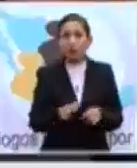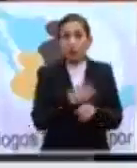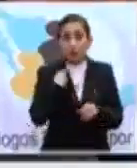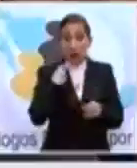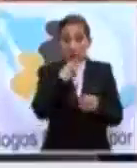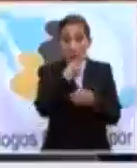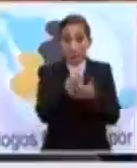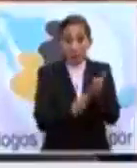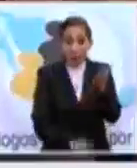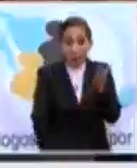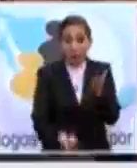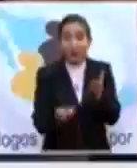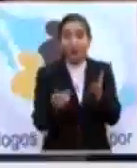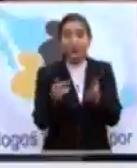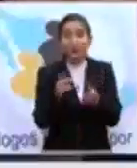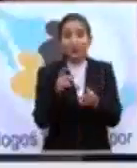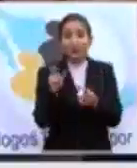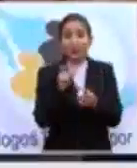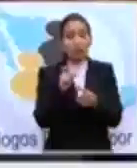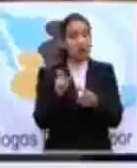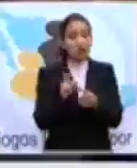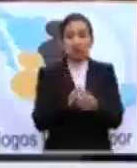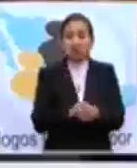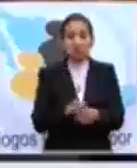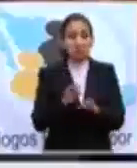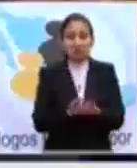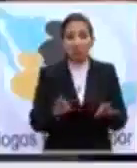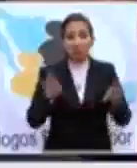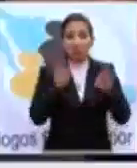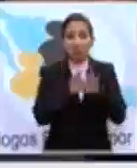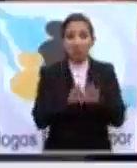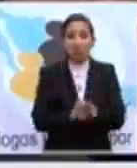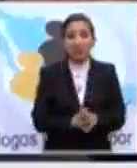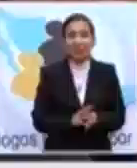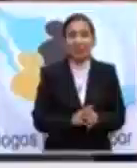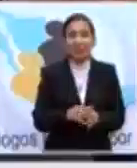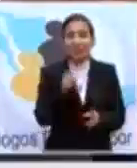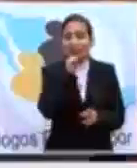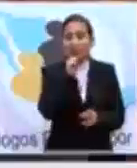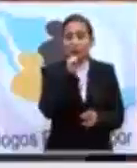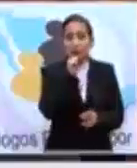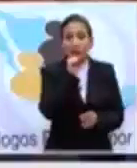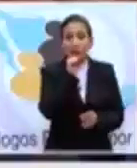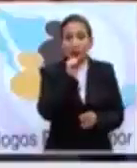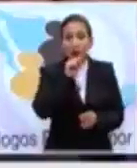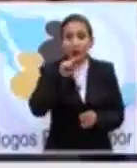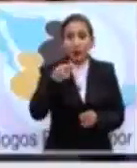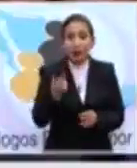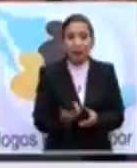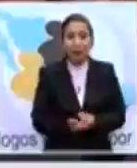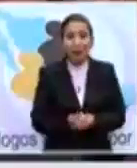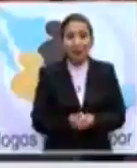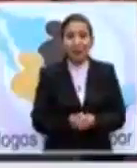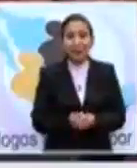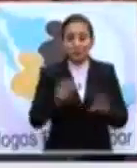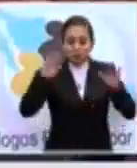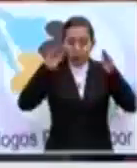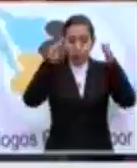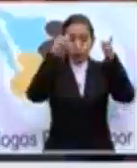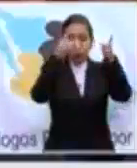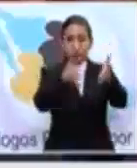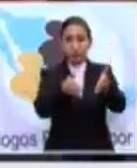los planes, aun cuando han tenido mejoras importantes, aún todavía no están plenamente